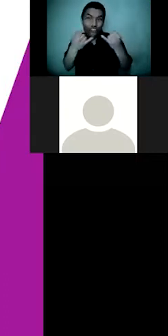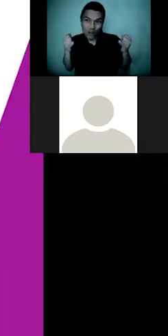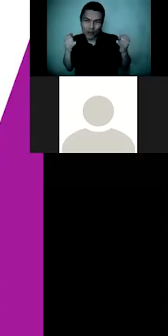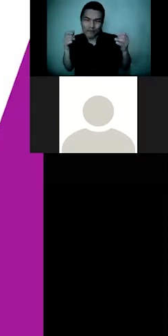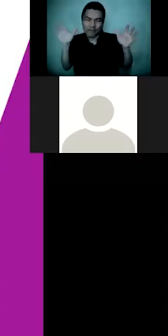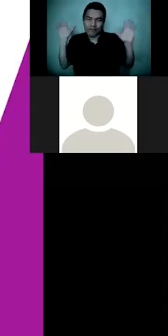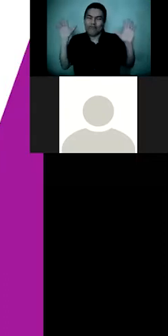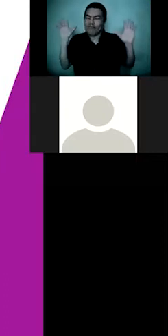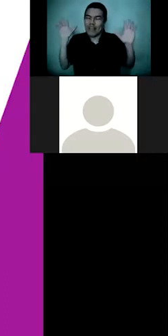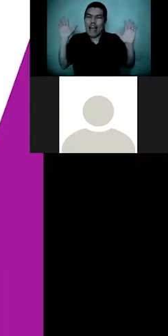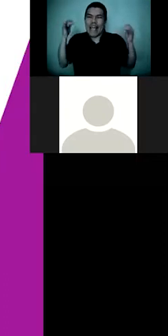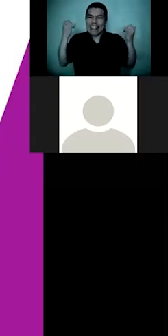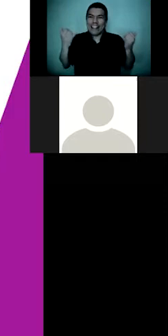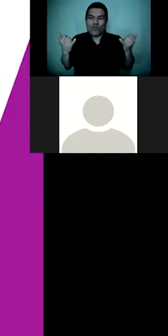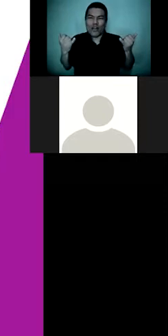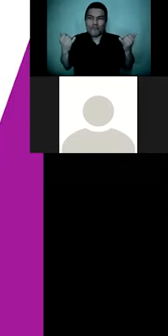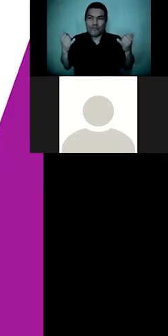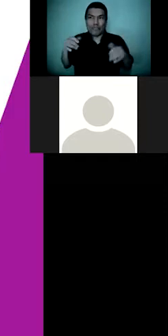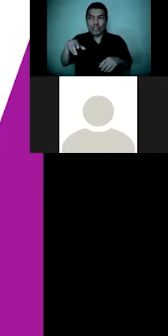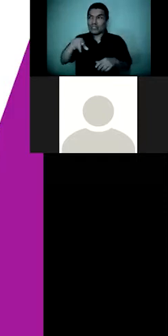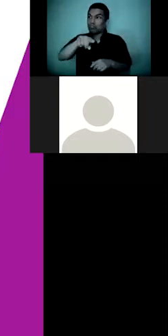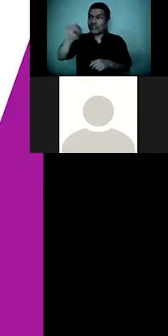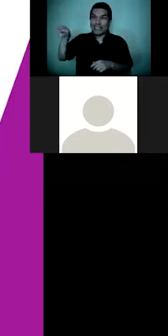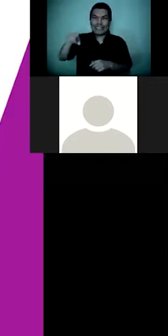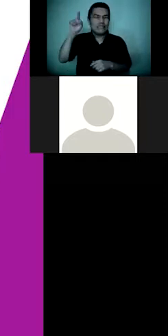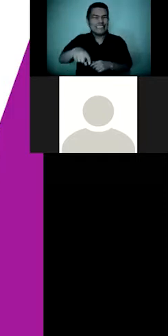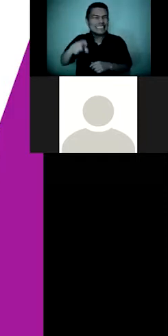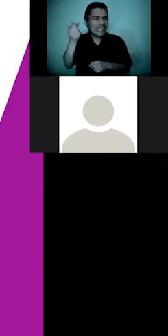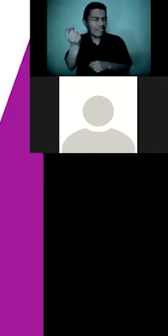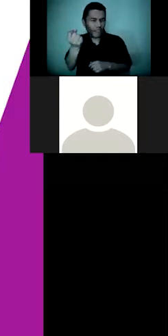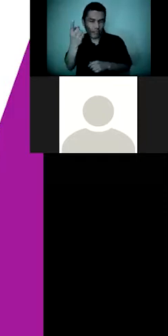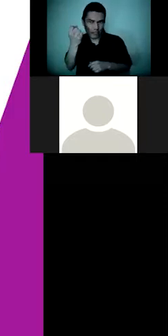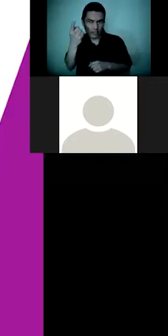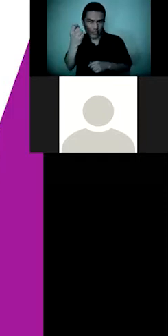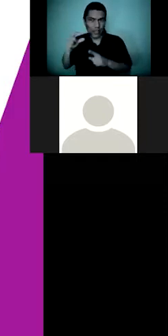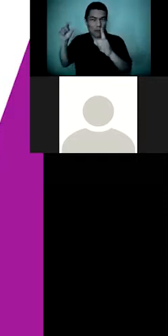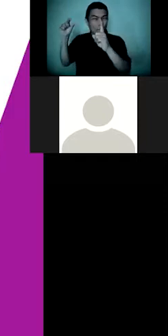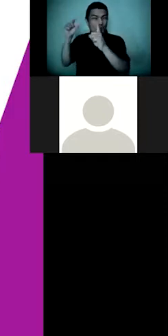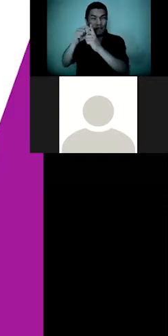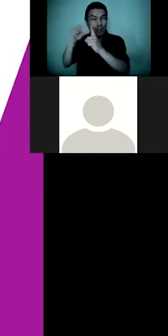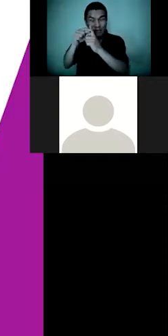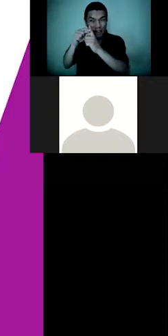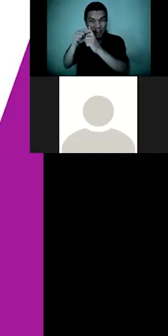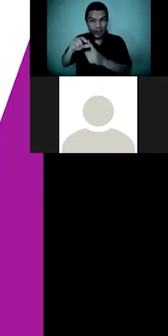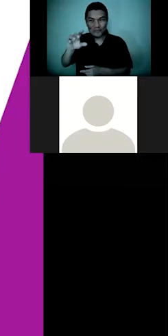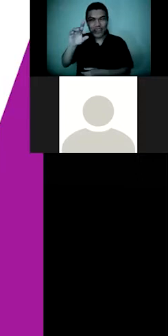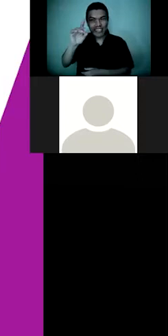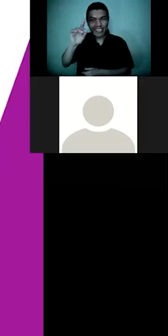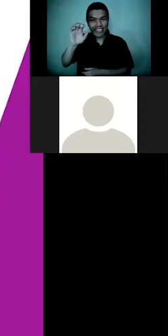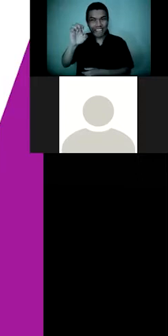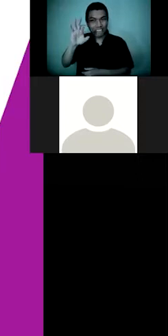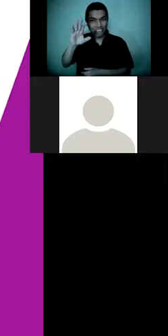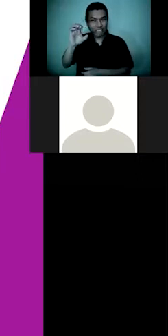prueba de que tiene su propio idioma. Ahora, si necesitan que entiendan